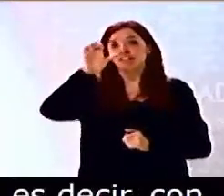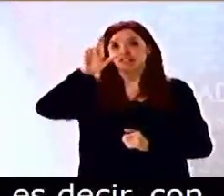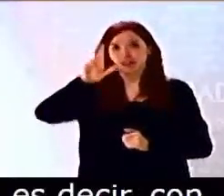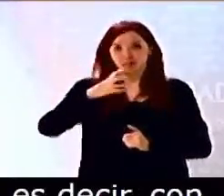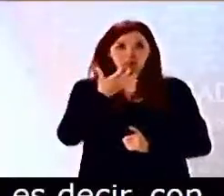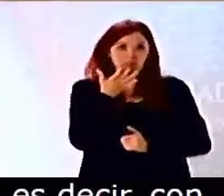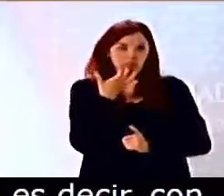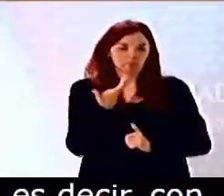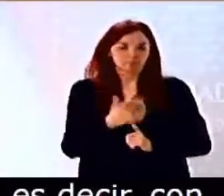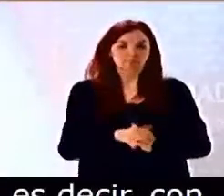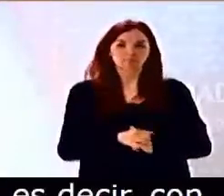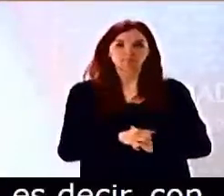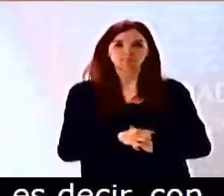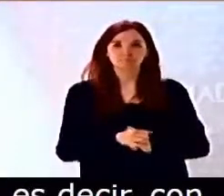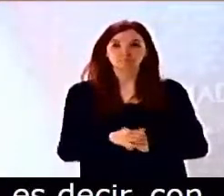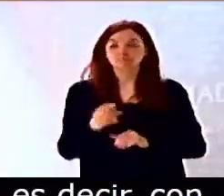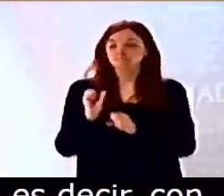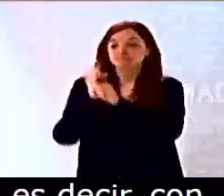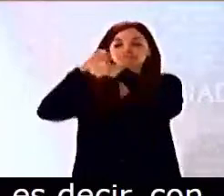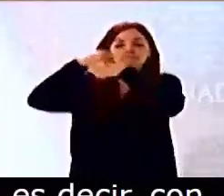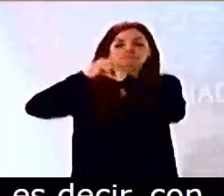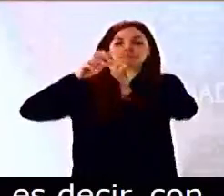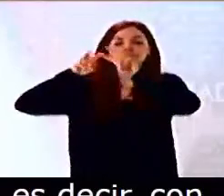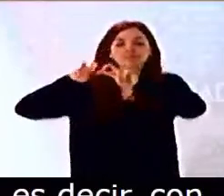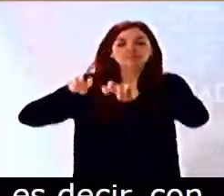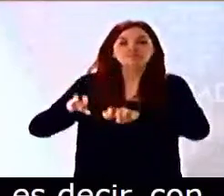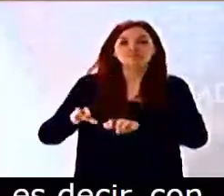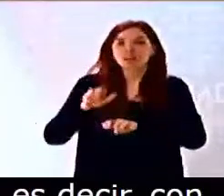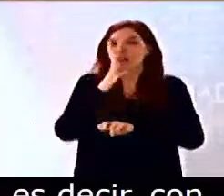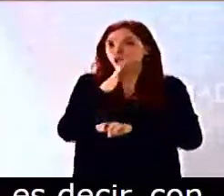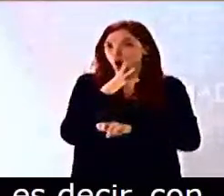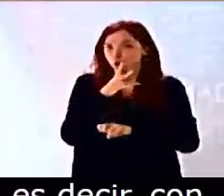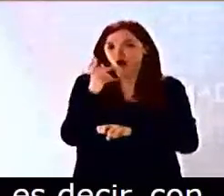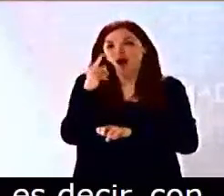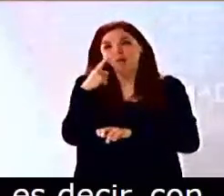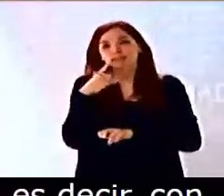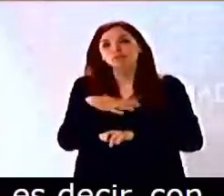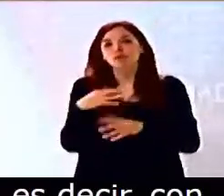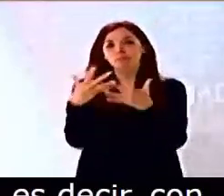Los ensayos clínicos están en marcha a ver si se puede hacer esa combinación de dosis,